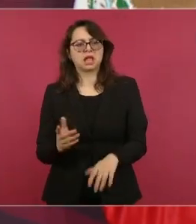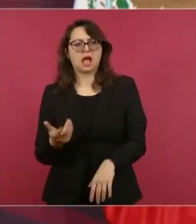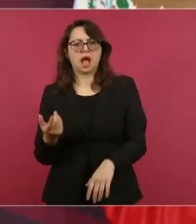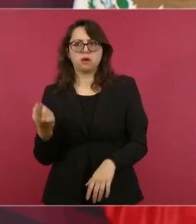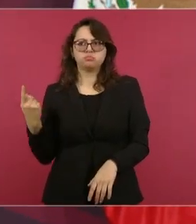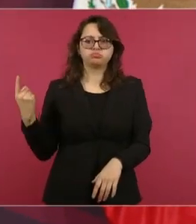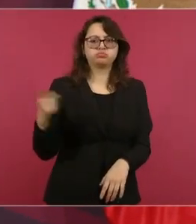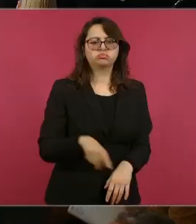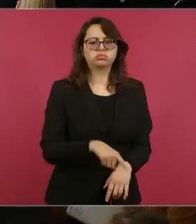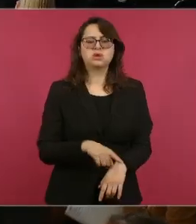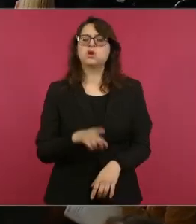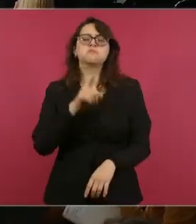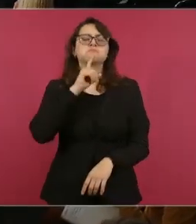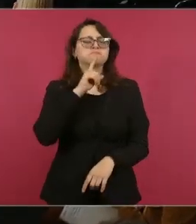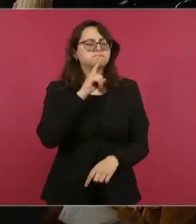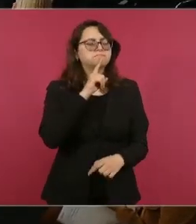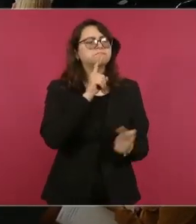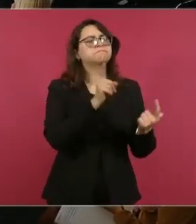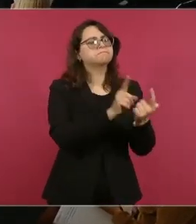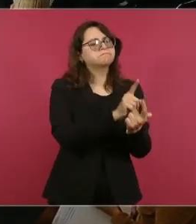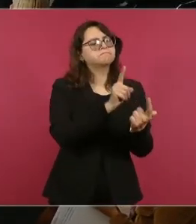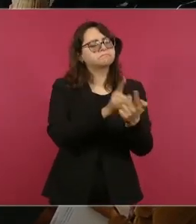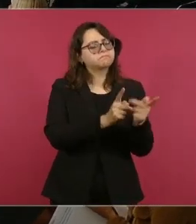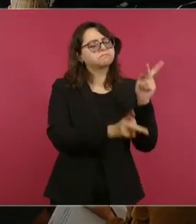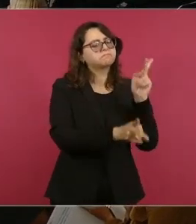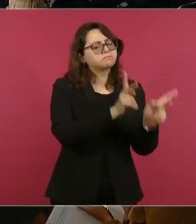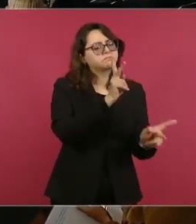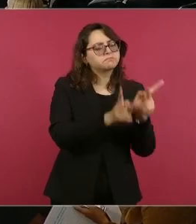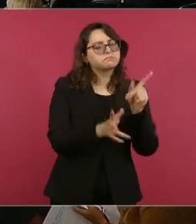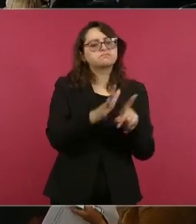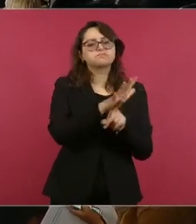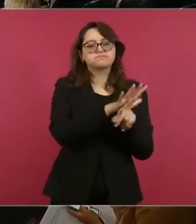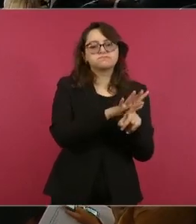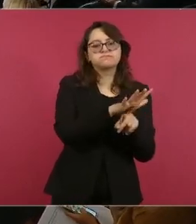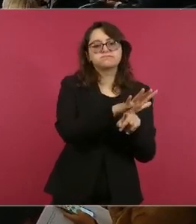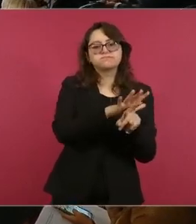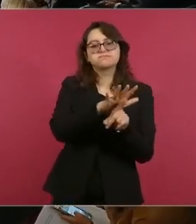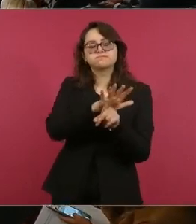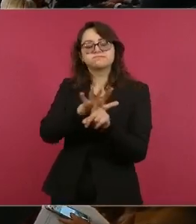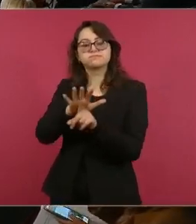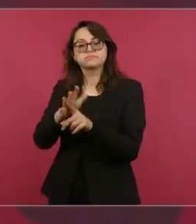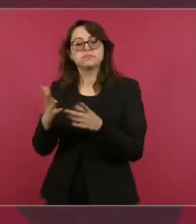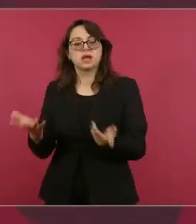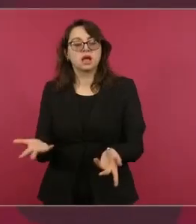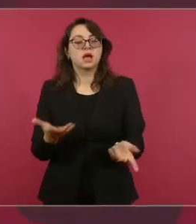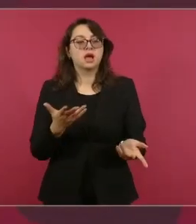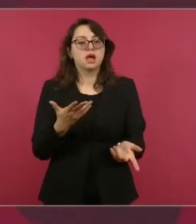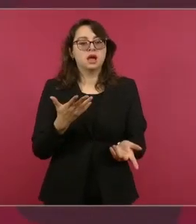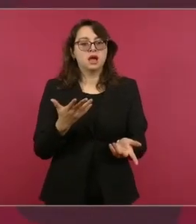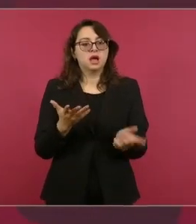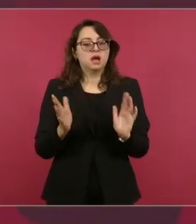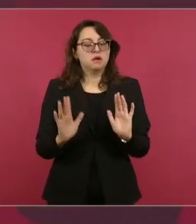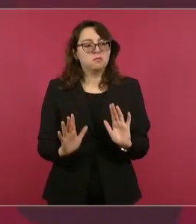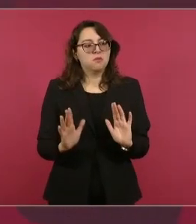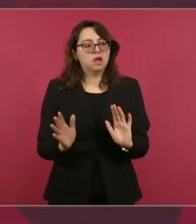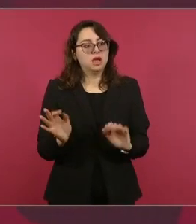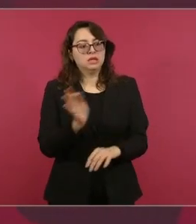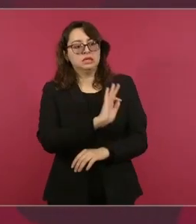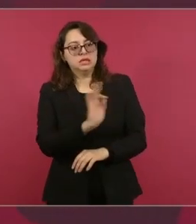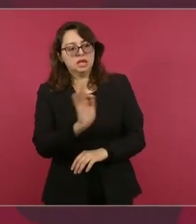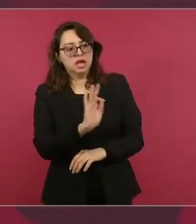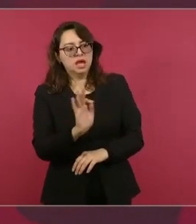y en todos los casos se respeta la ley y se paga las